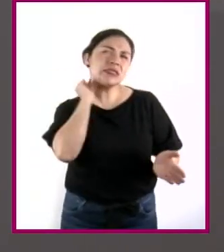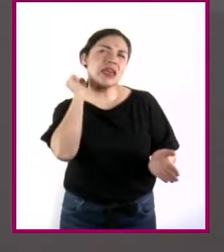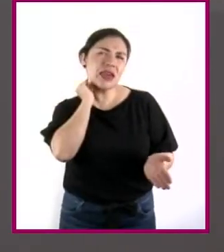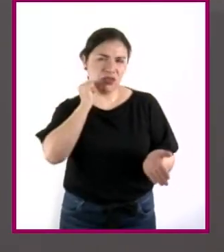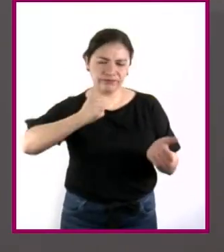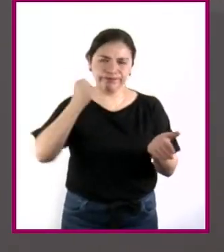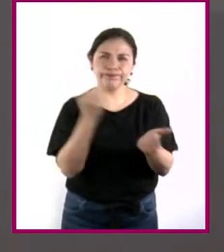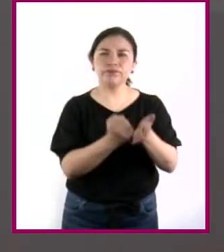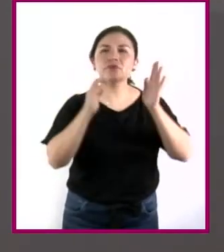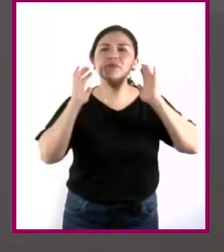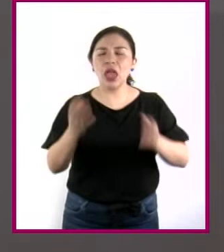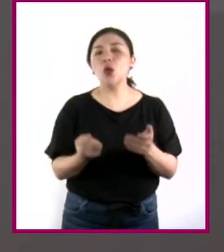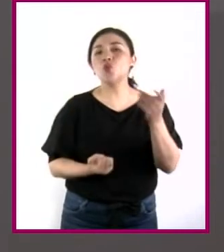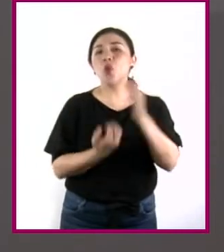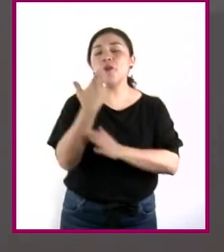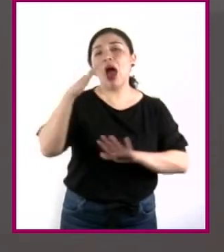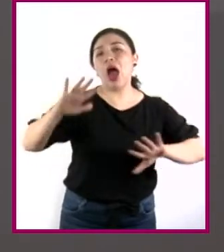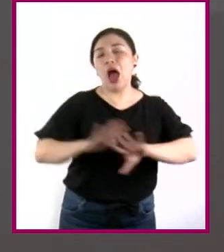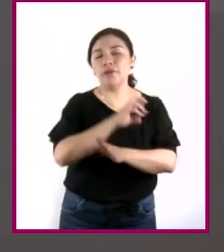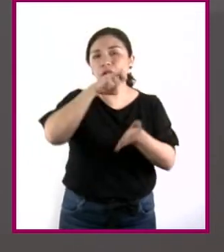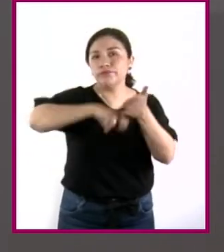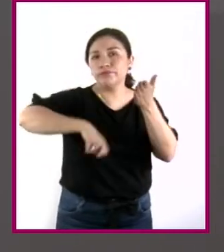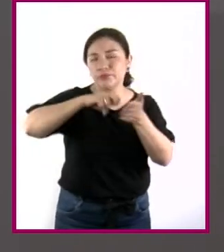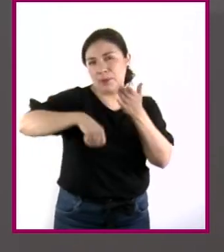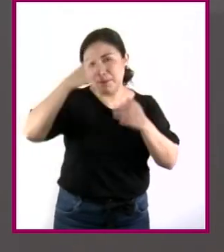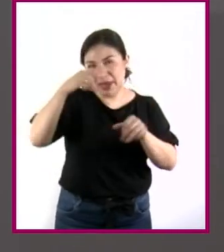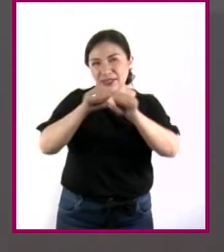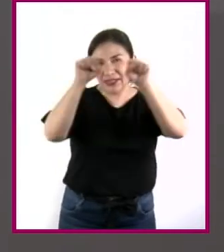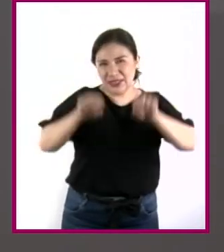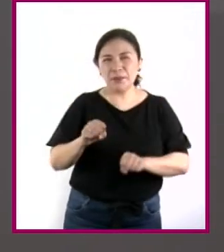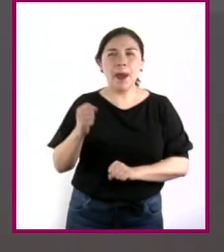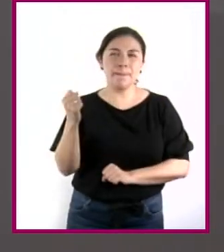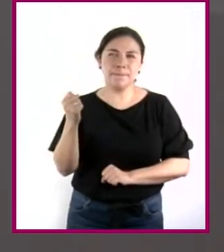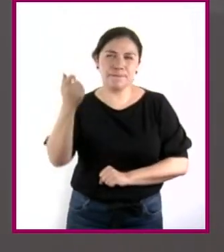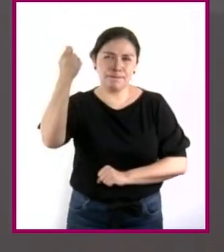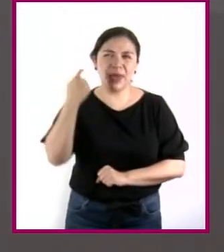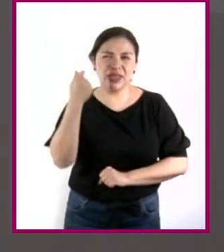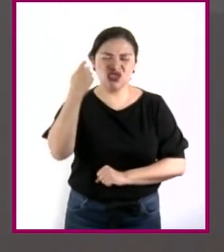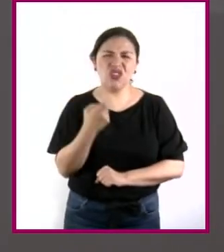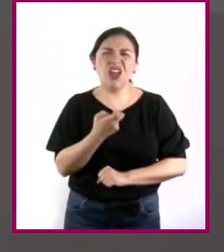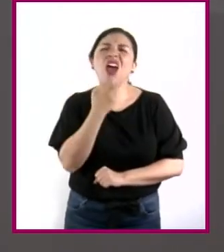la República aprobó una nueva reforma al sistema de pensiones. ¿En